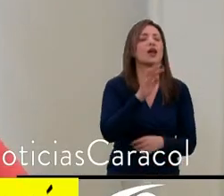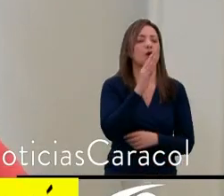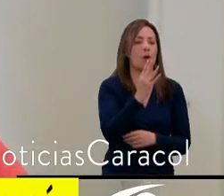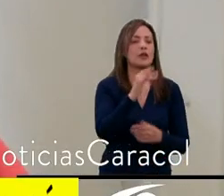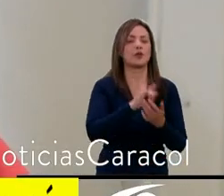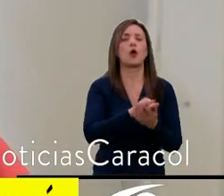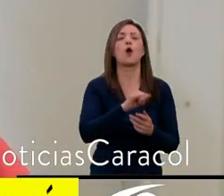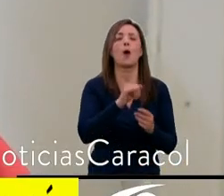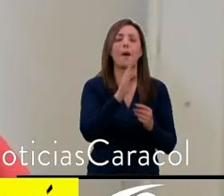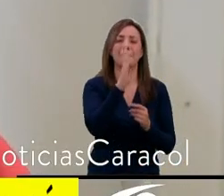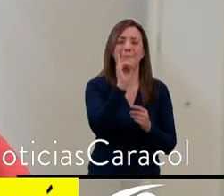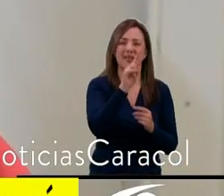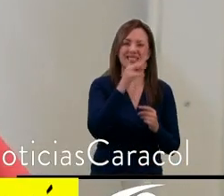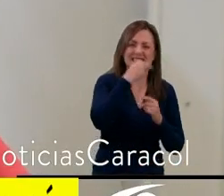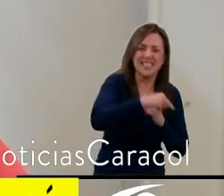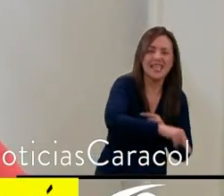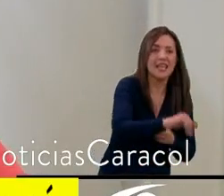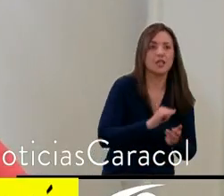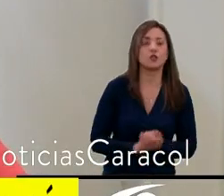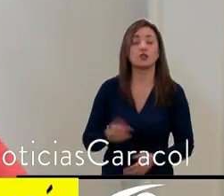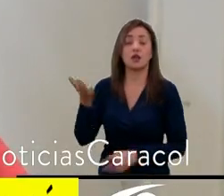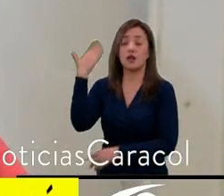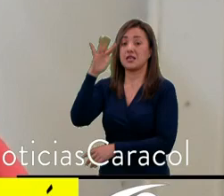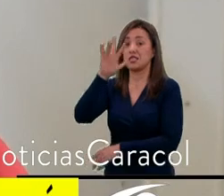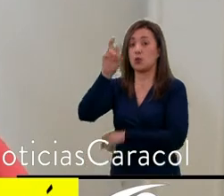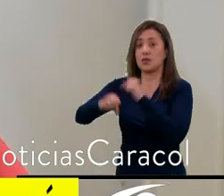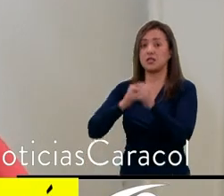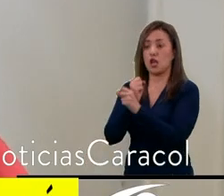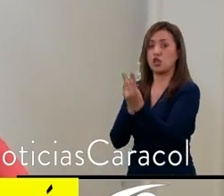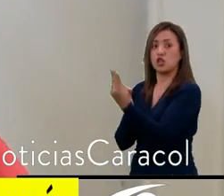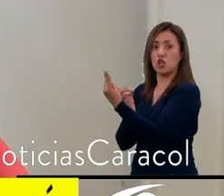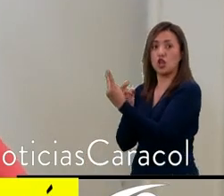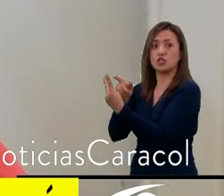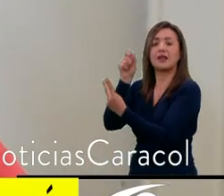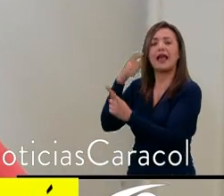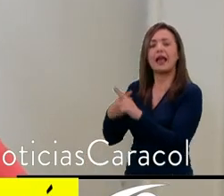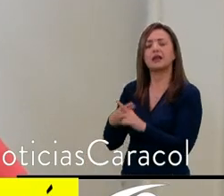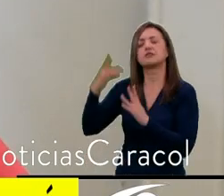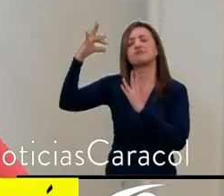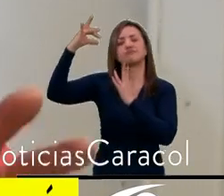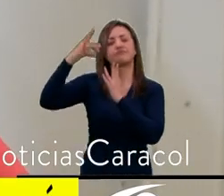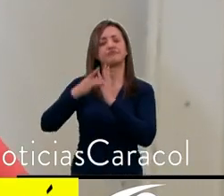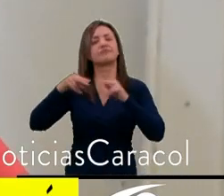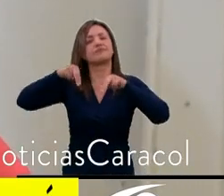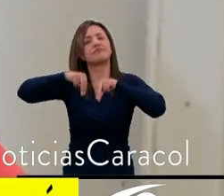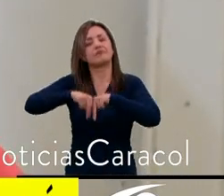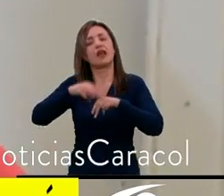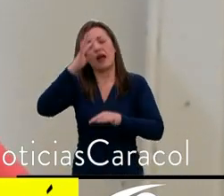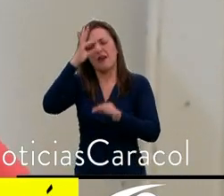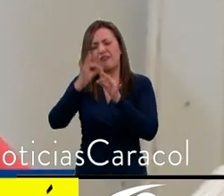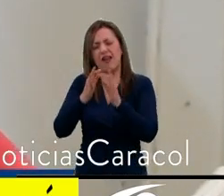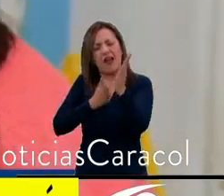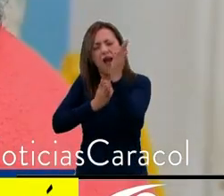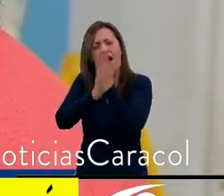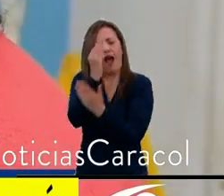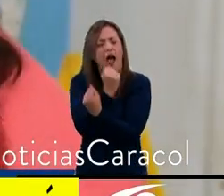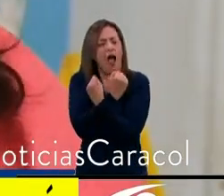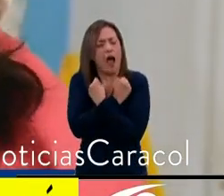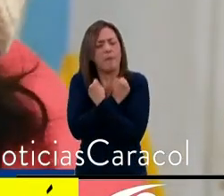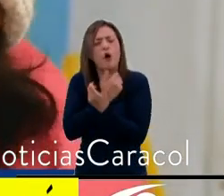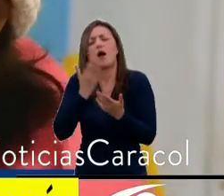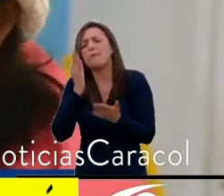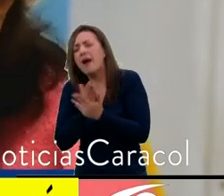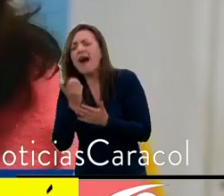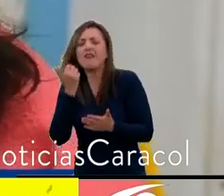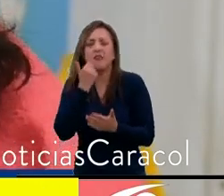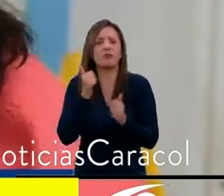Hace 57 años, frente al altar, Ignacio Roldán y María de Jesús Martínez juraron estar juntos en el amor y la enfermedad. Ay, nos